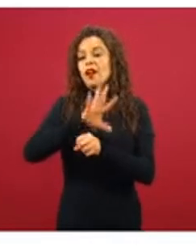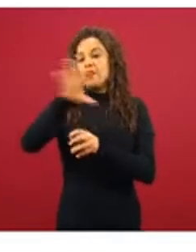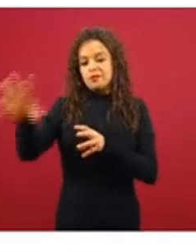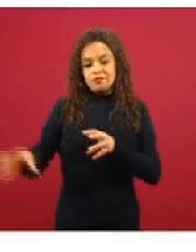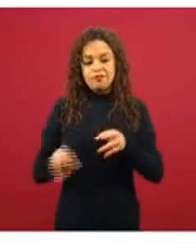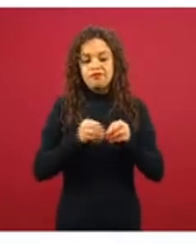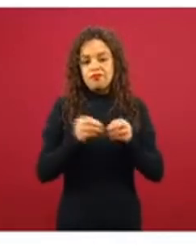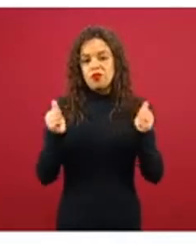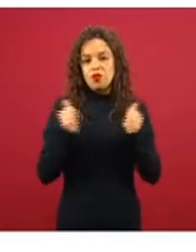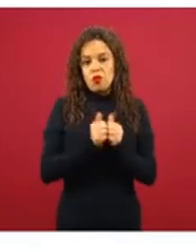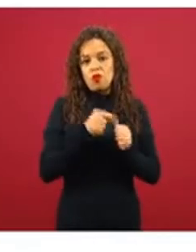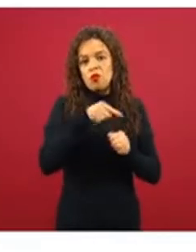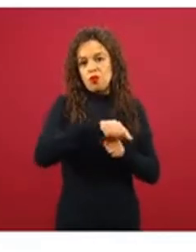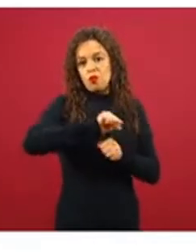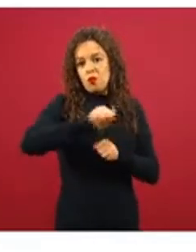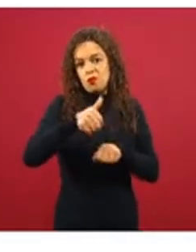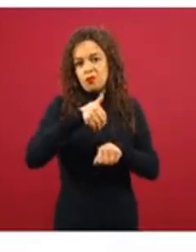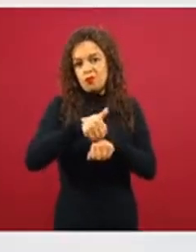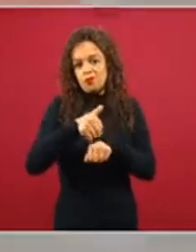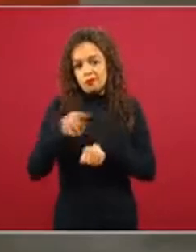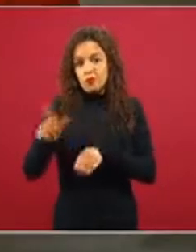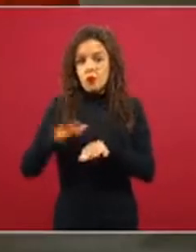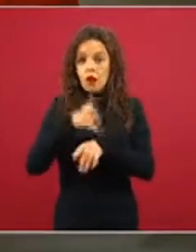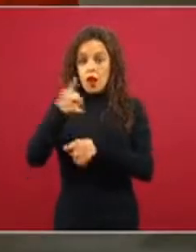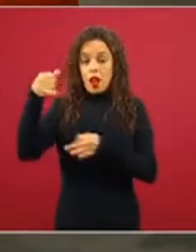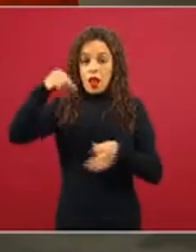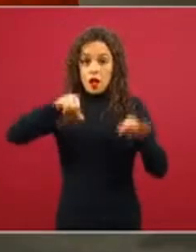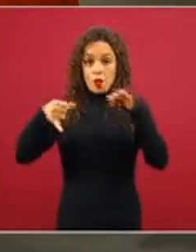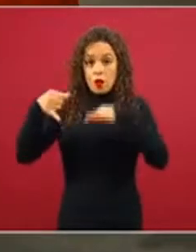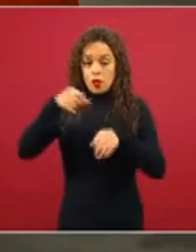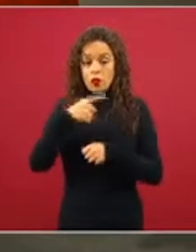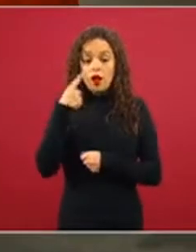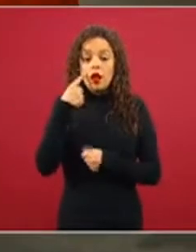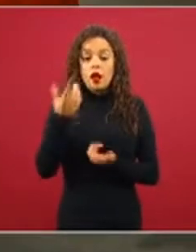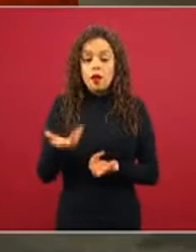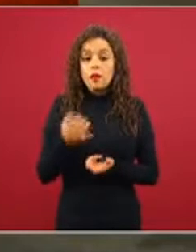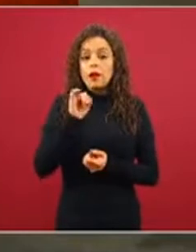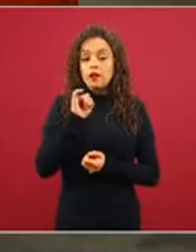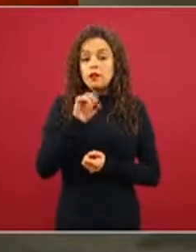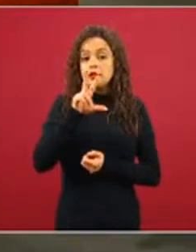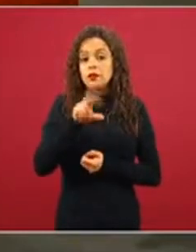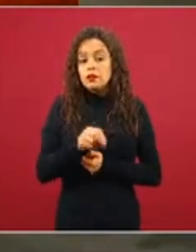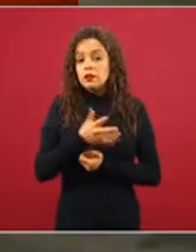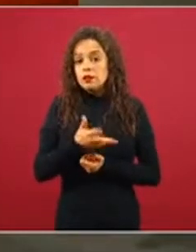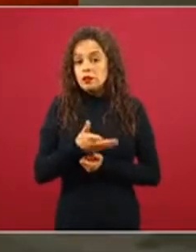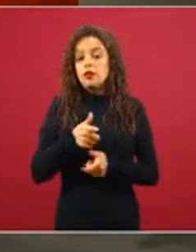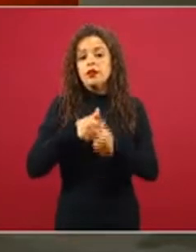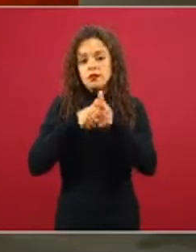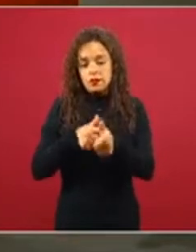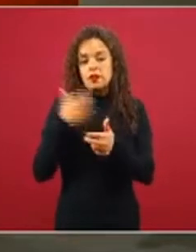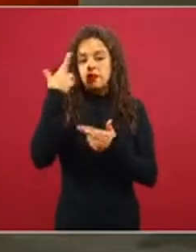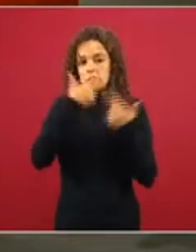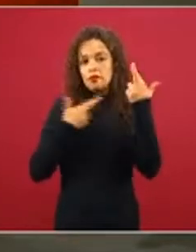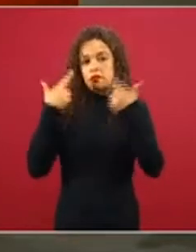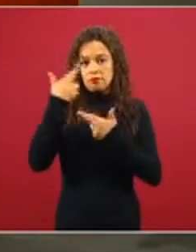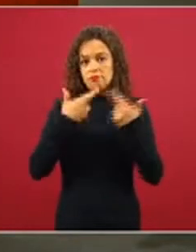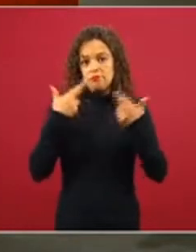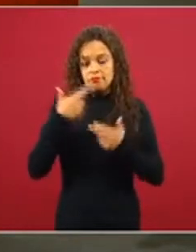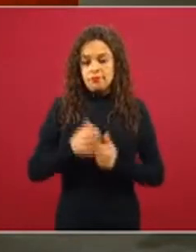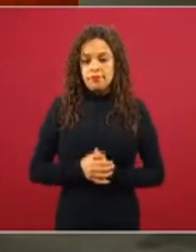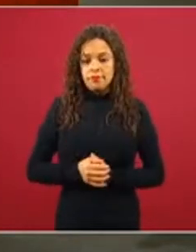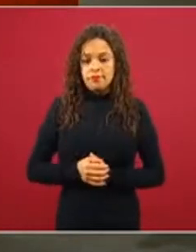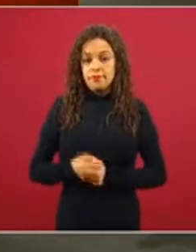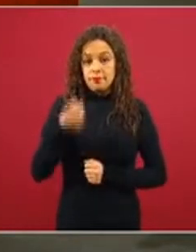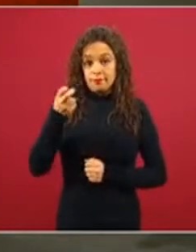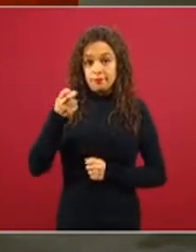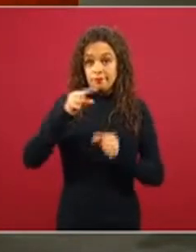los resultados de laboratorio de estos casos sospechosos continúen emitiéndose, ¿no? Entonces, aquí vemos, lógicamente, esta es una curva